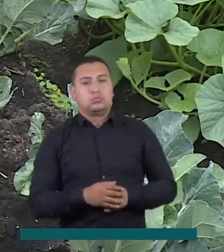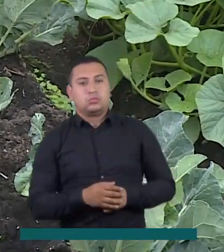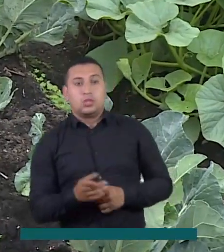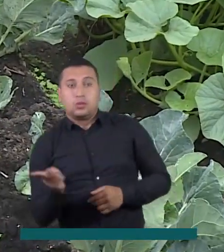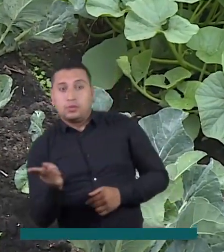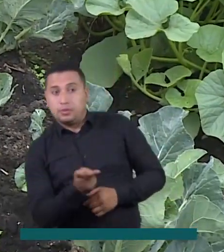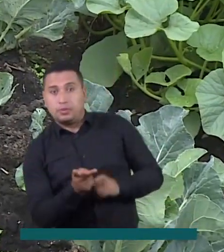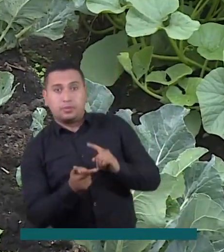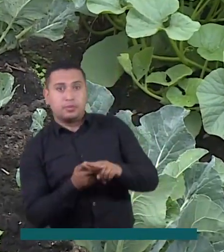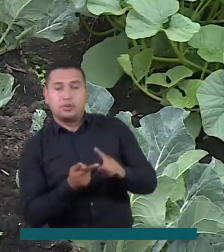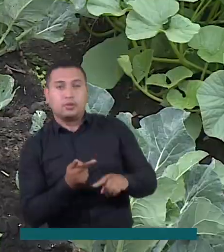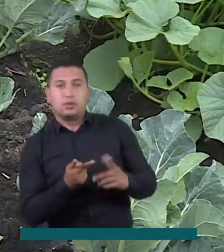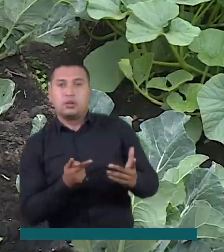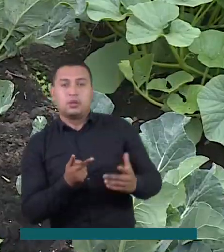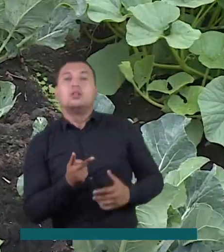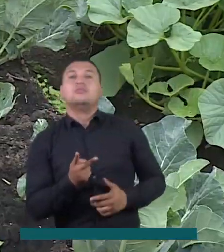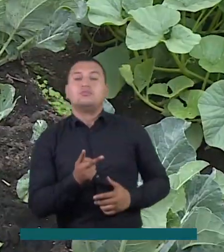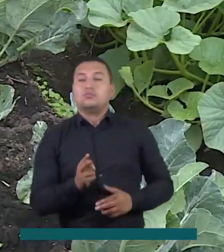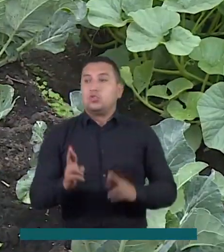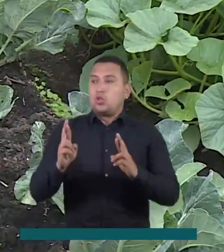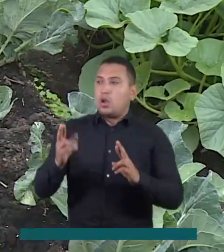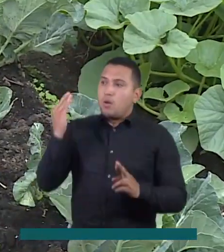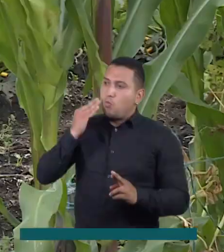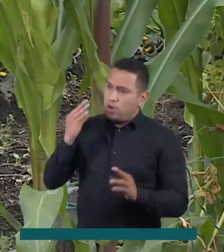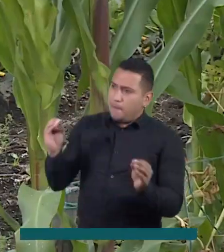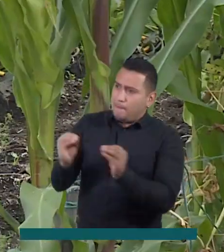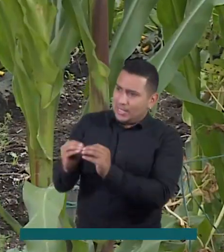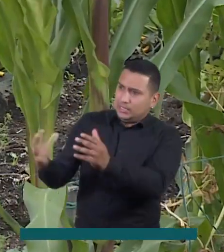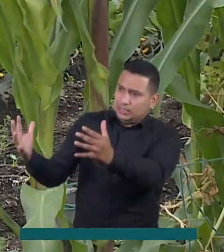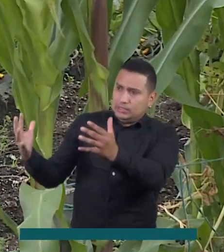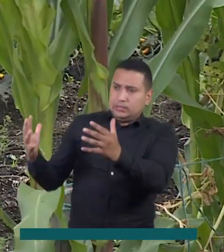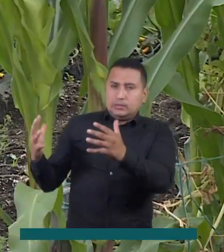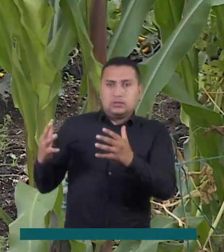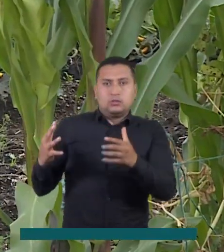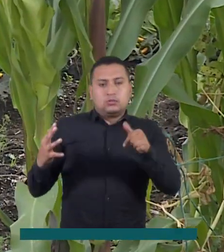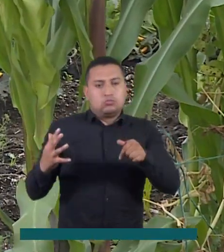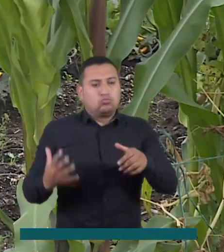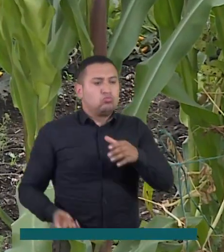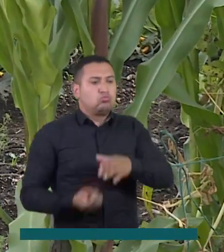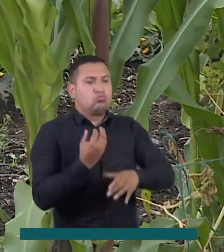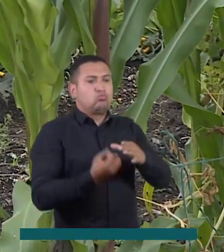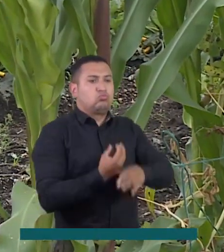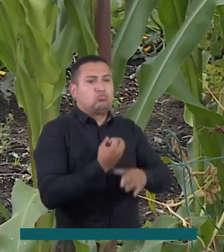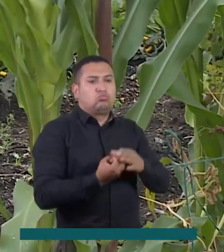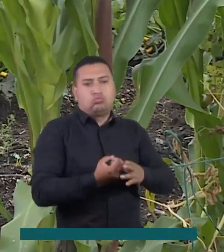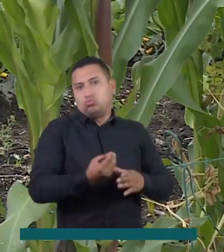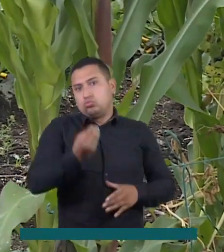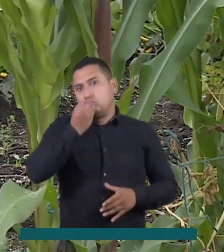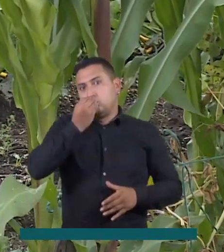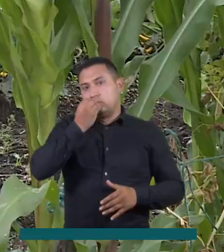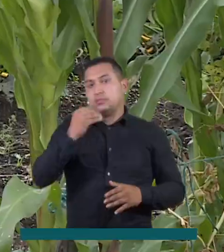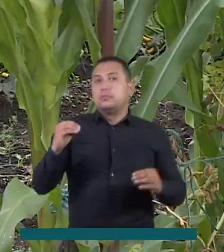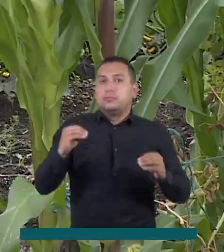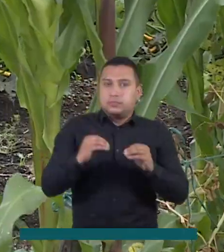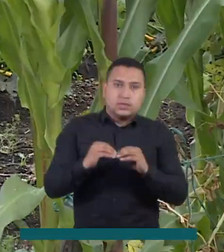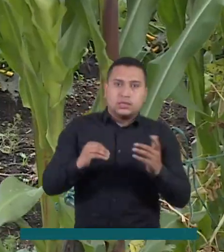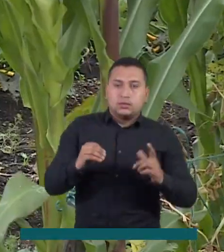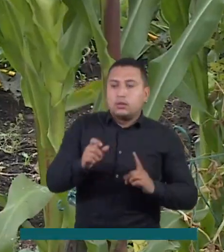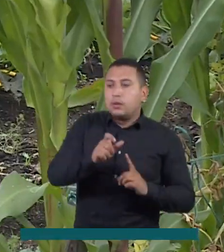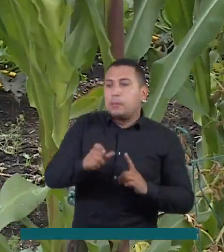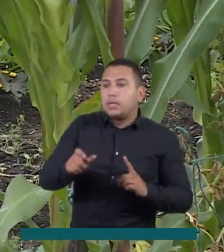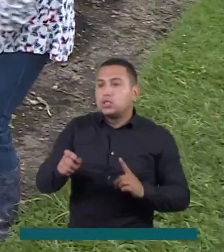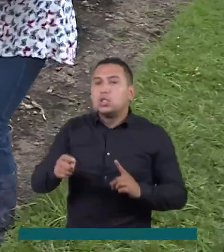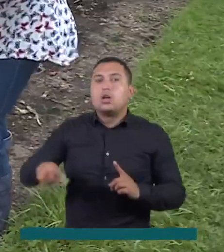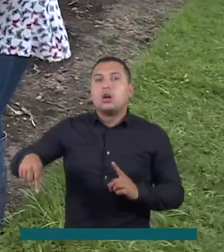región se unan al trabajo del campo, que sean reconocidas por su producción de alimentos y cada persona entienda el proceso que